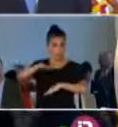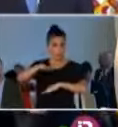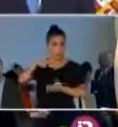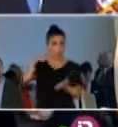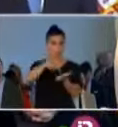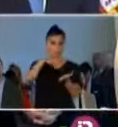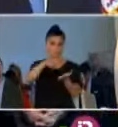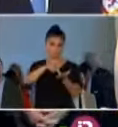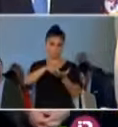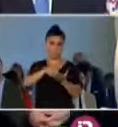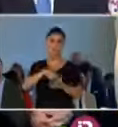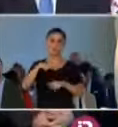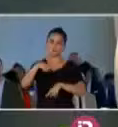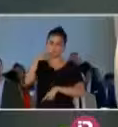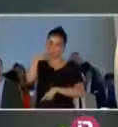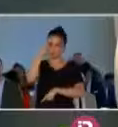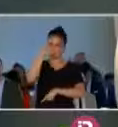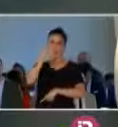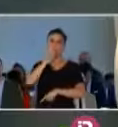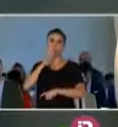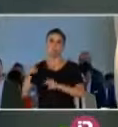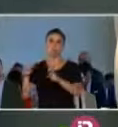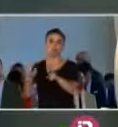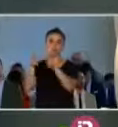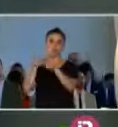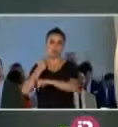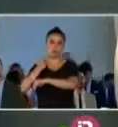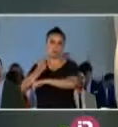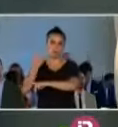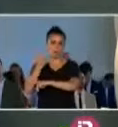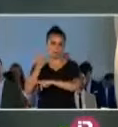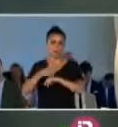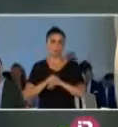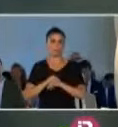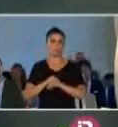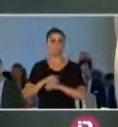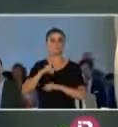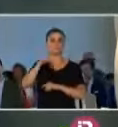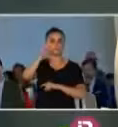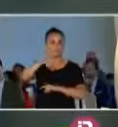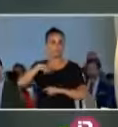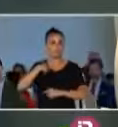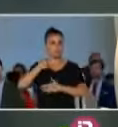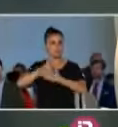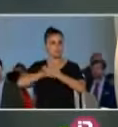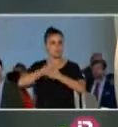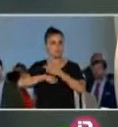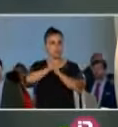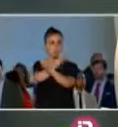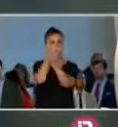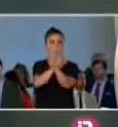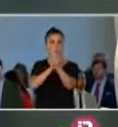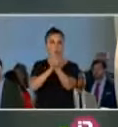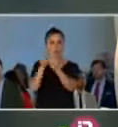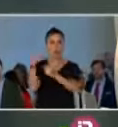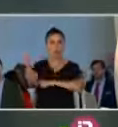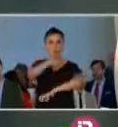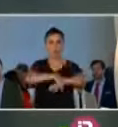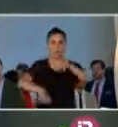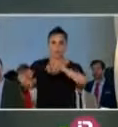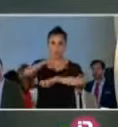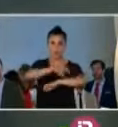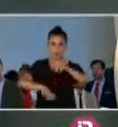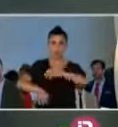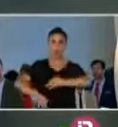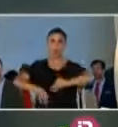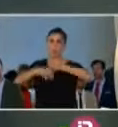que tenemos detrás a toda la sociedad. Perseguiré también sin desmayo el modelo de financiación justo con nuestra